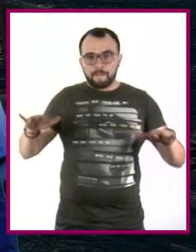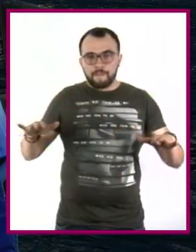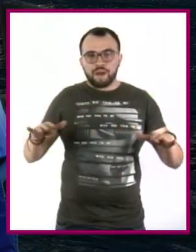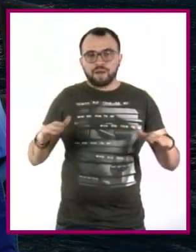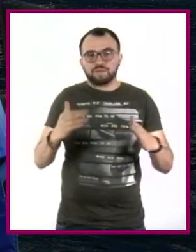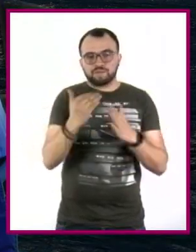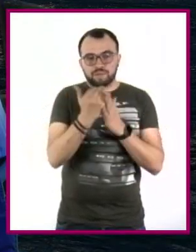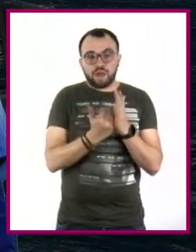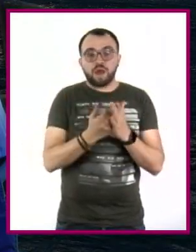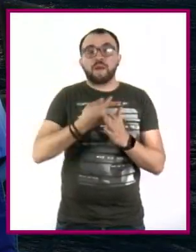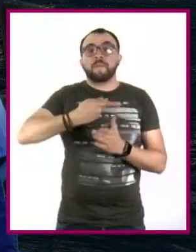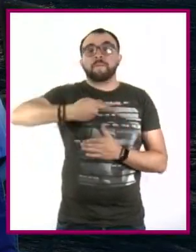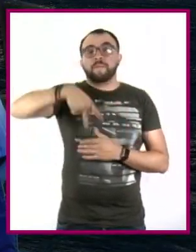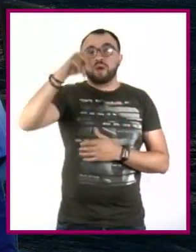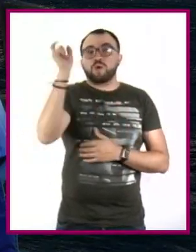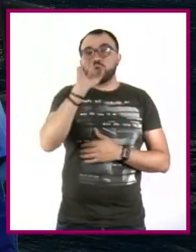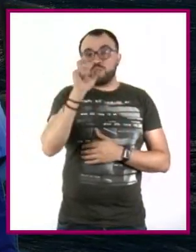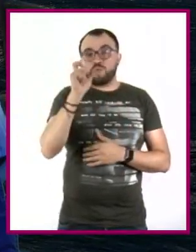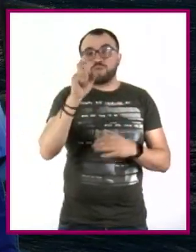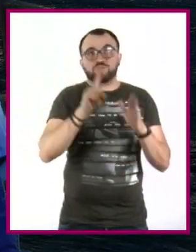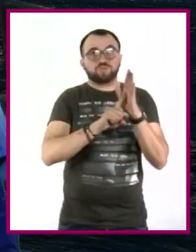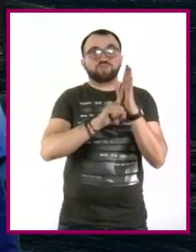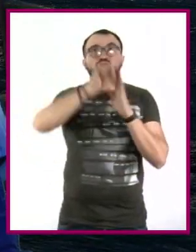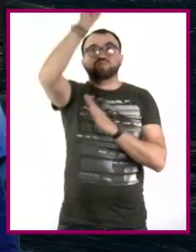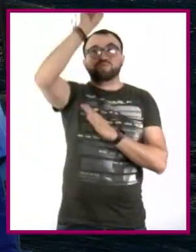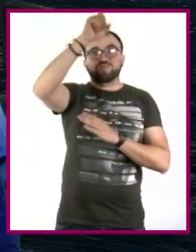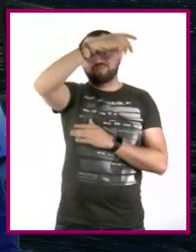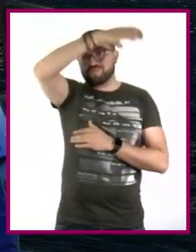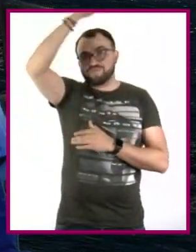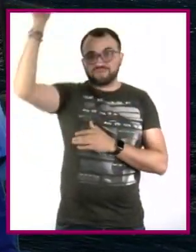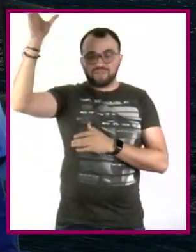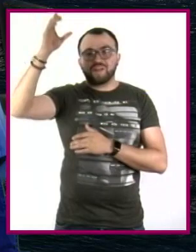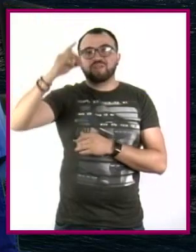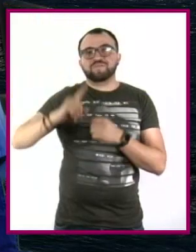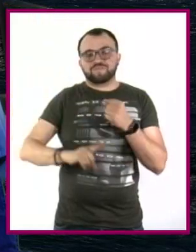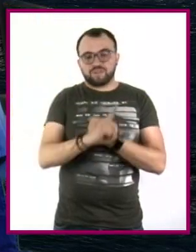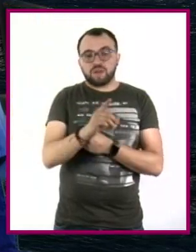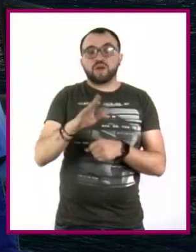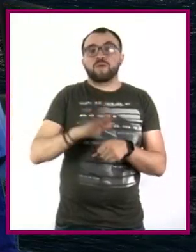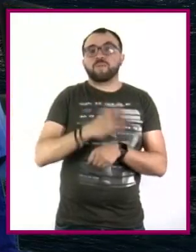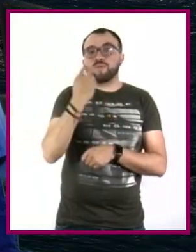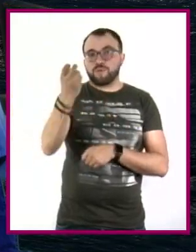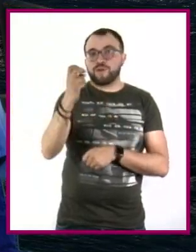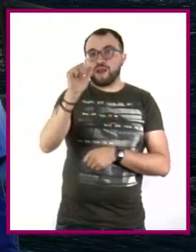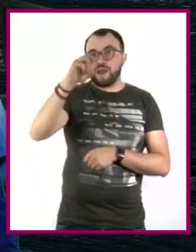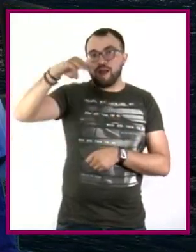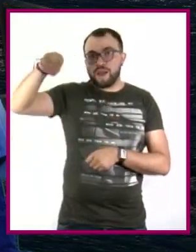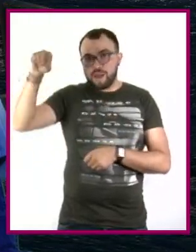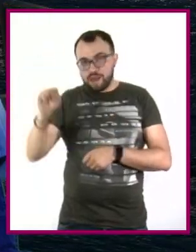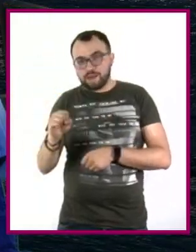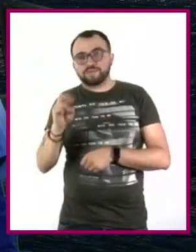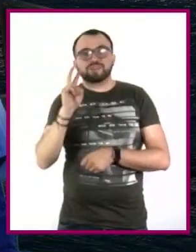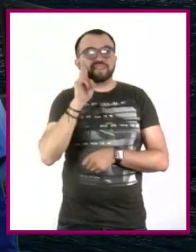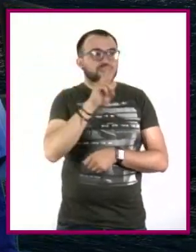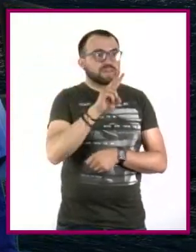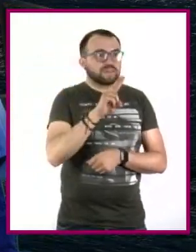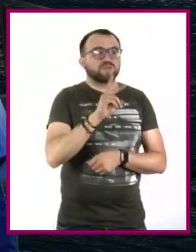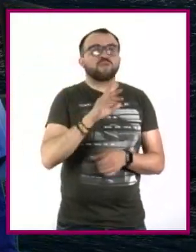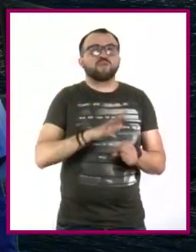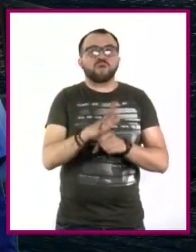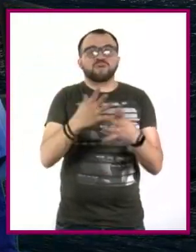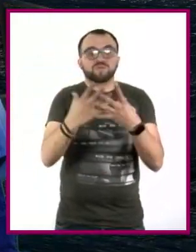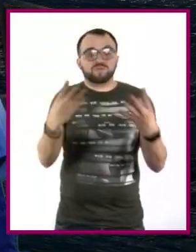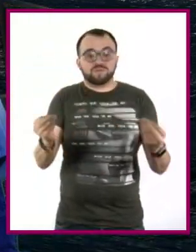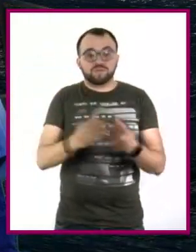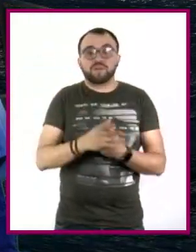viajes espaciales constituye un gran problema, por lo que con el AMS esperan encontrar soluciones. Lo más increíble es